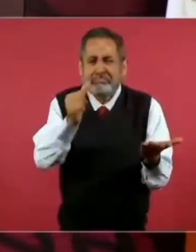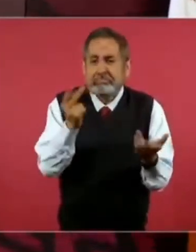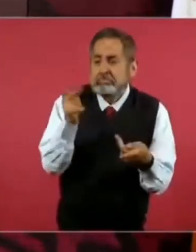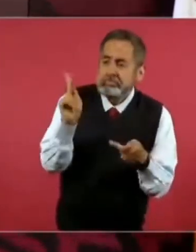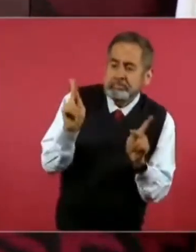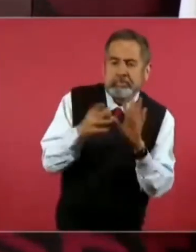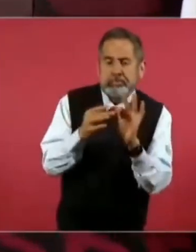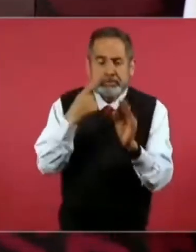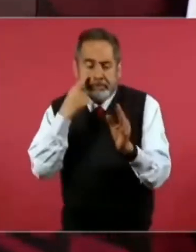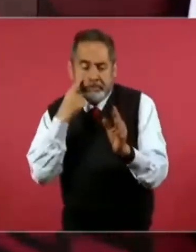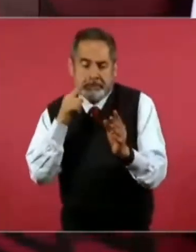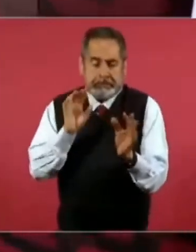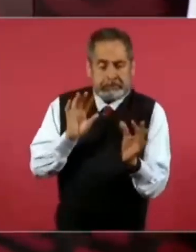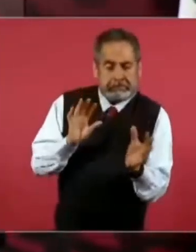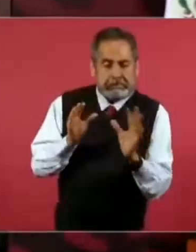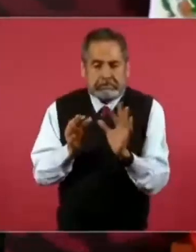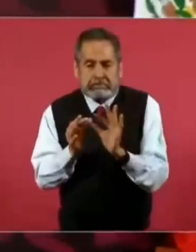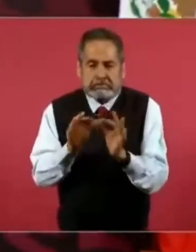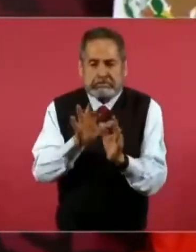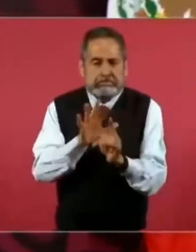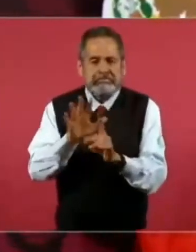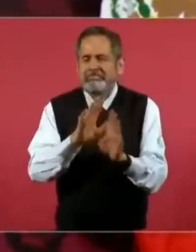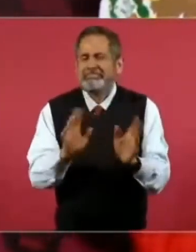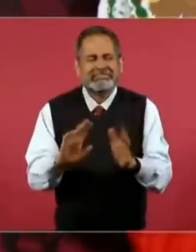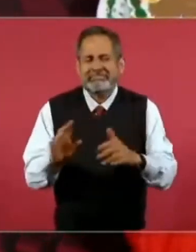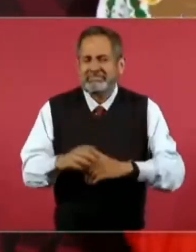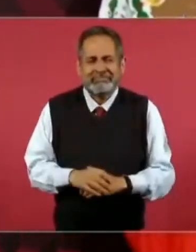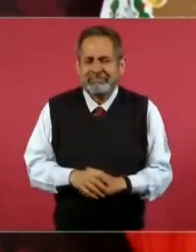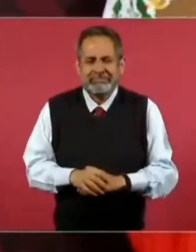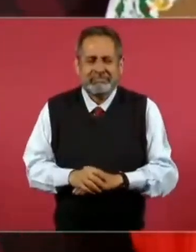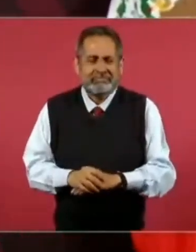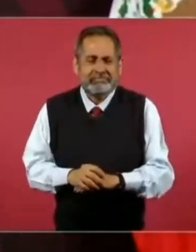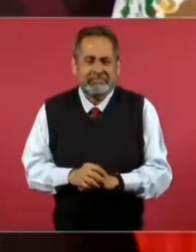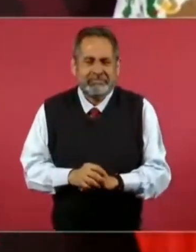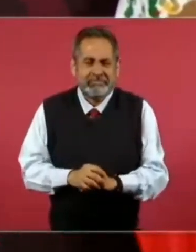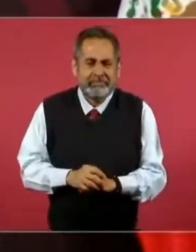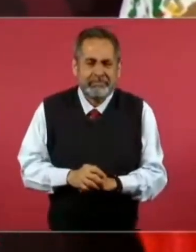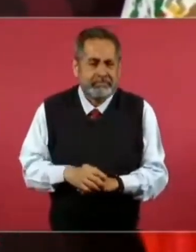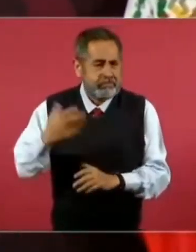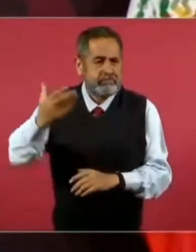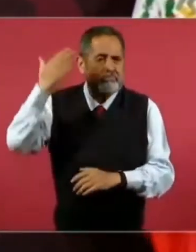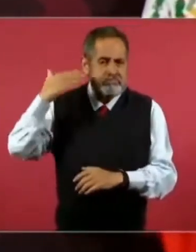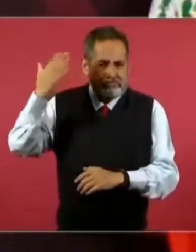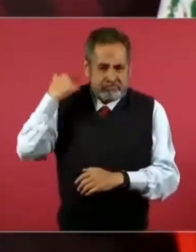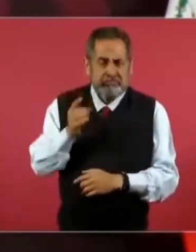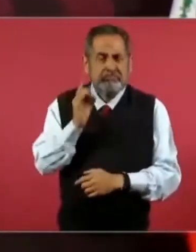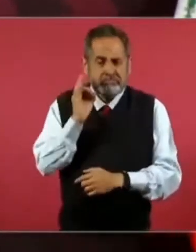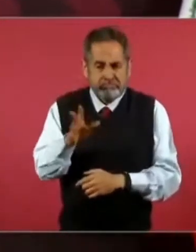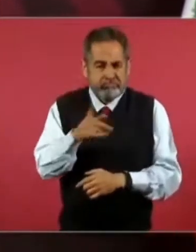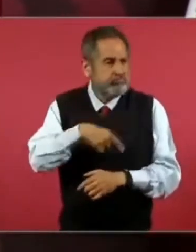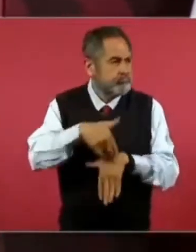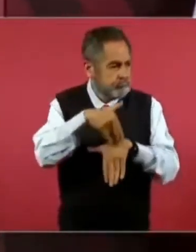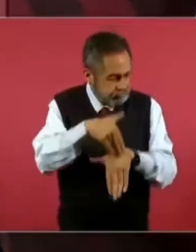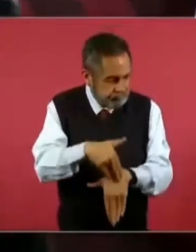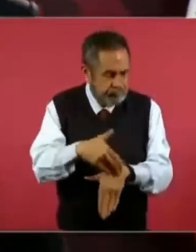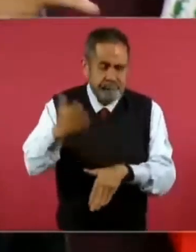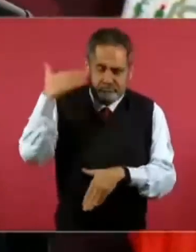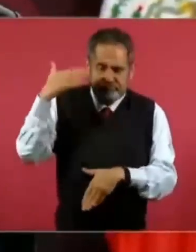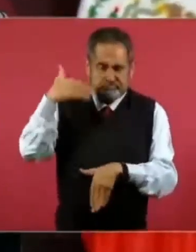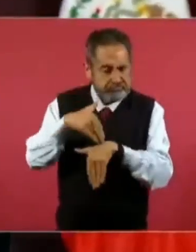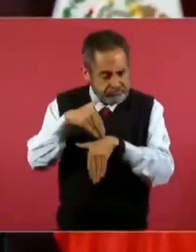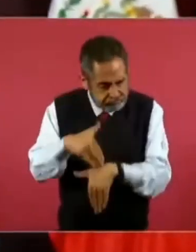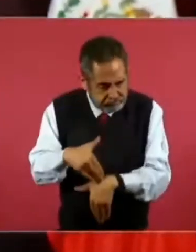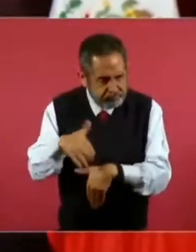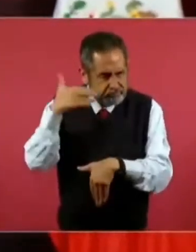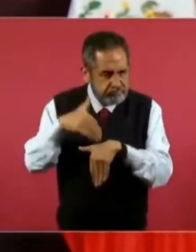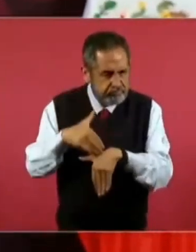Además, si ya se ha aplicado de esa forma en elecciones